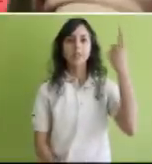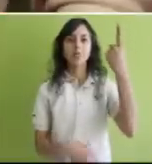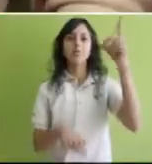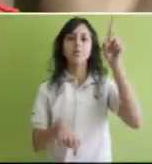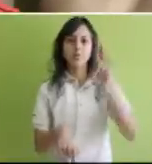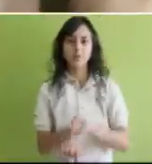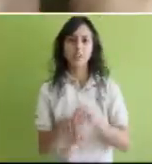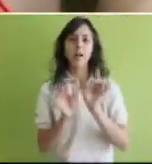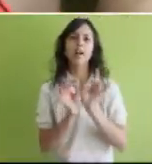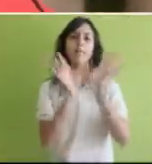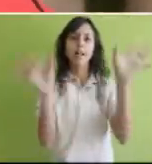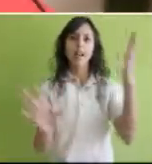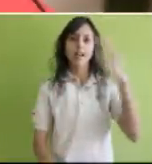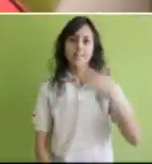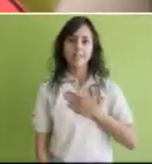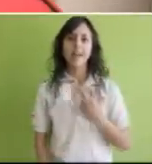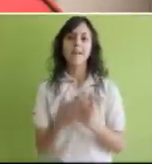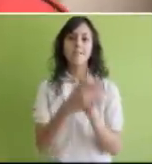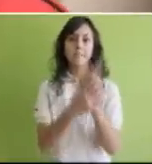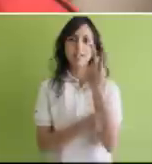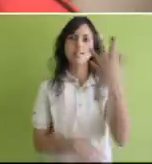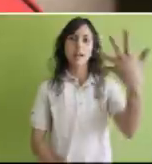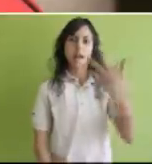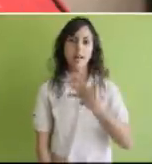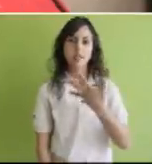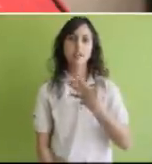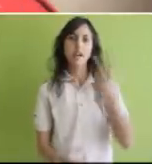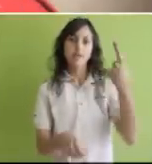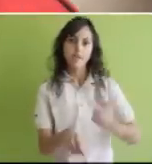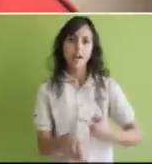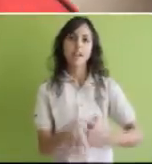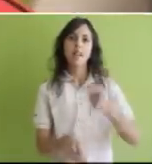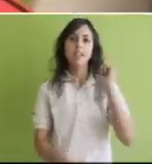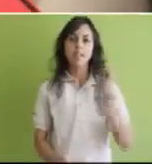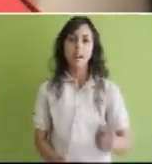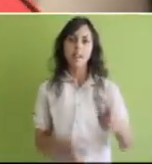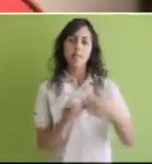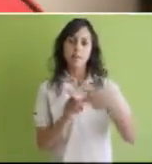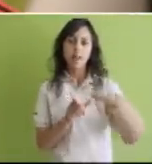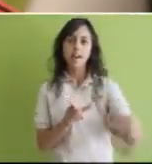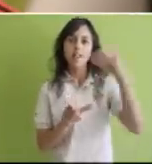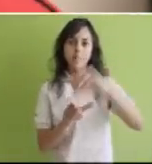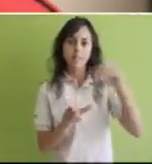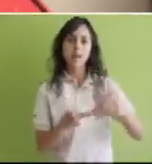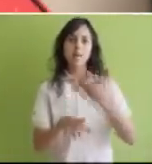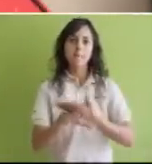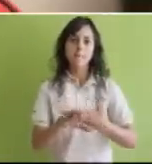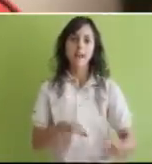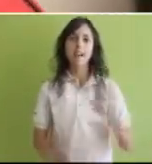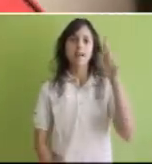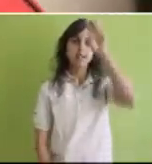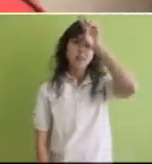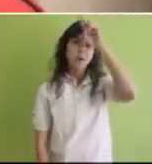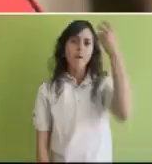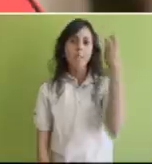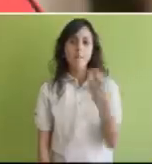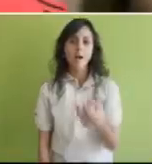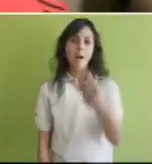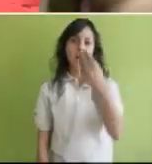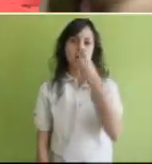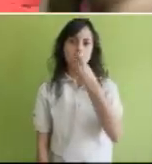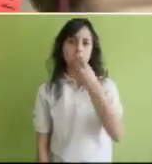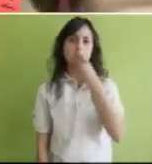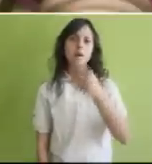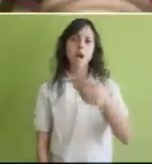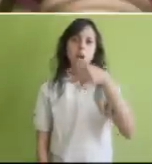Un día, en nuestra planta apareció una plaga. Era un montón de hongos y bichitos que comieron el fruto, la savia y las hojas de